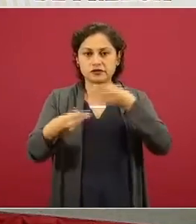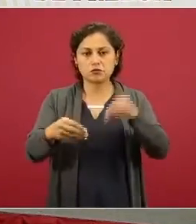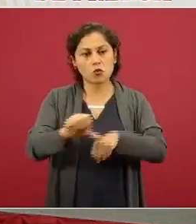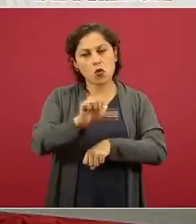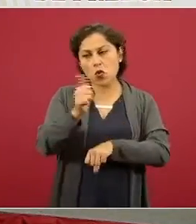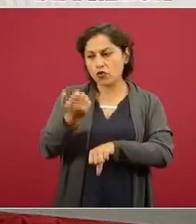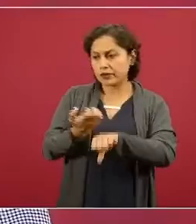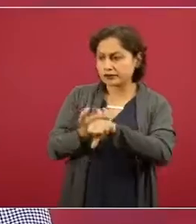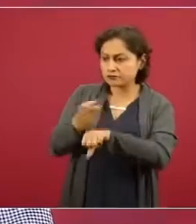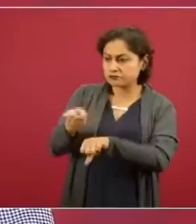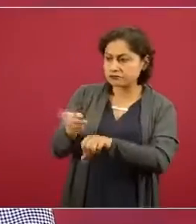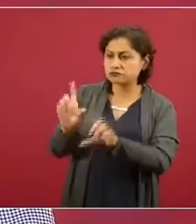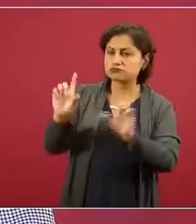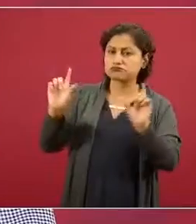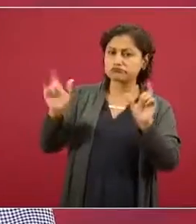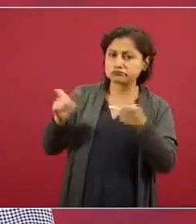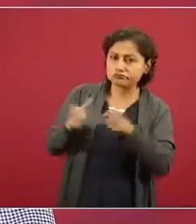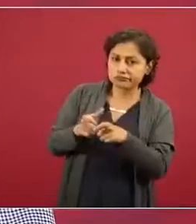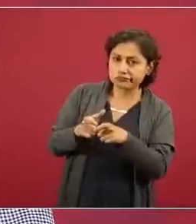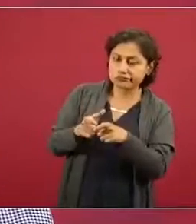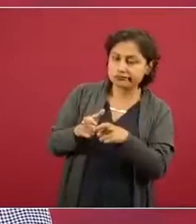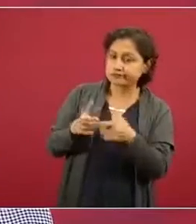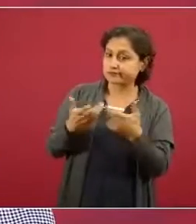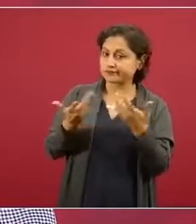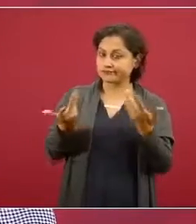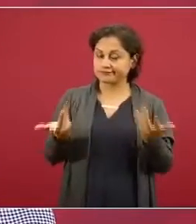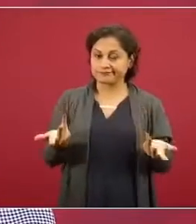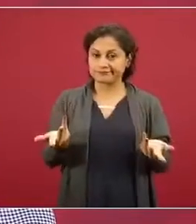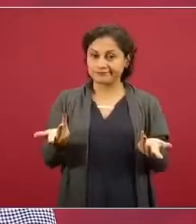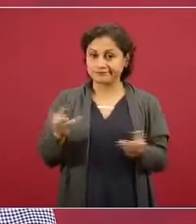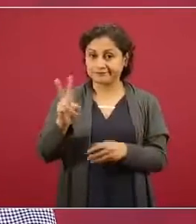descenso muy claro, ¿no? Entonces, difícilmente